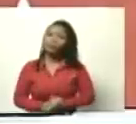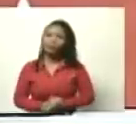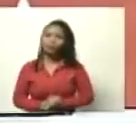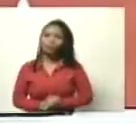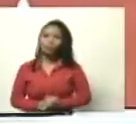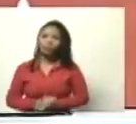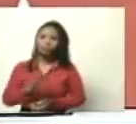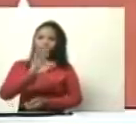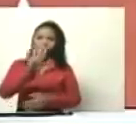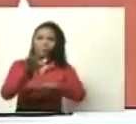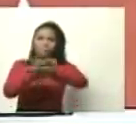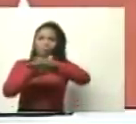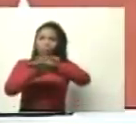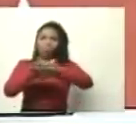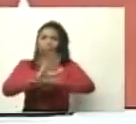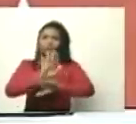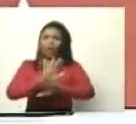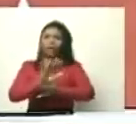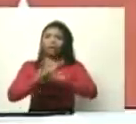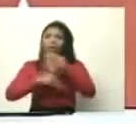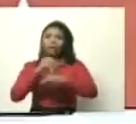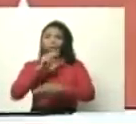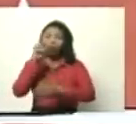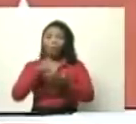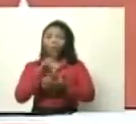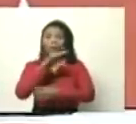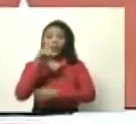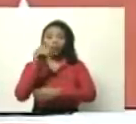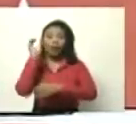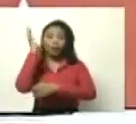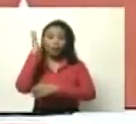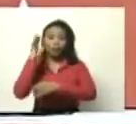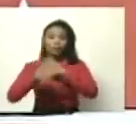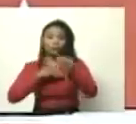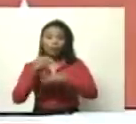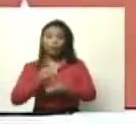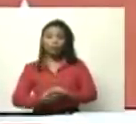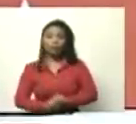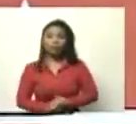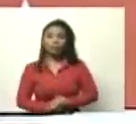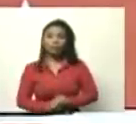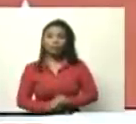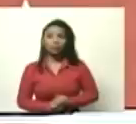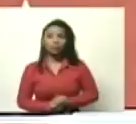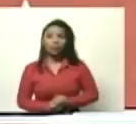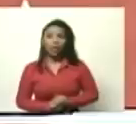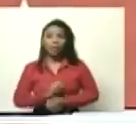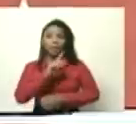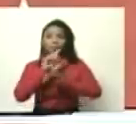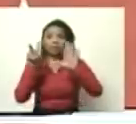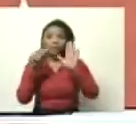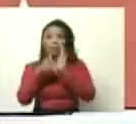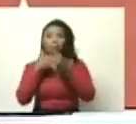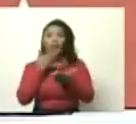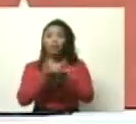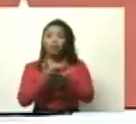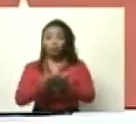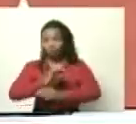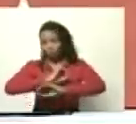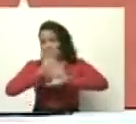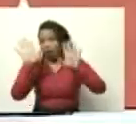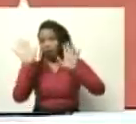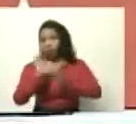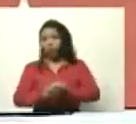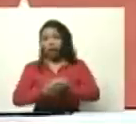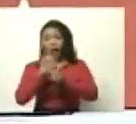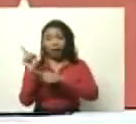Ah, no, ya, perdón. Mira, se hicieron más de 2.500 asambleas. Más de 17.000 propuestas, claro.